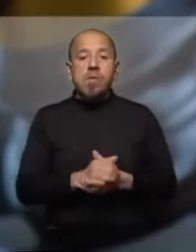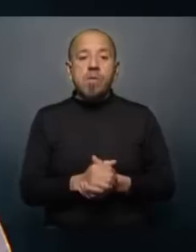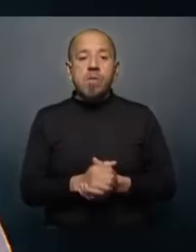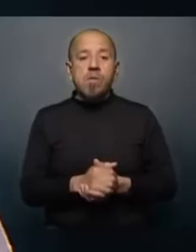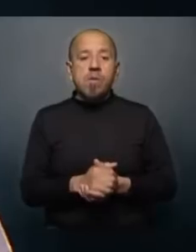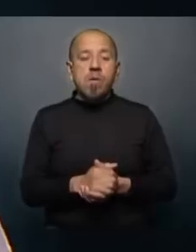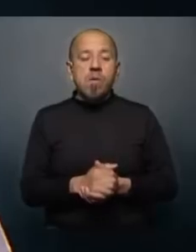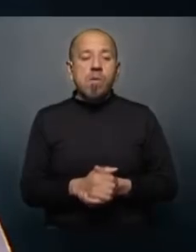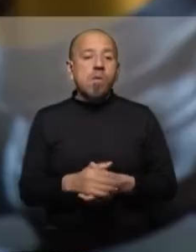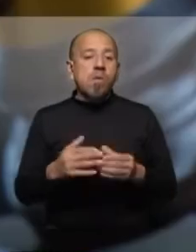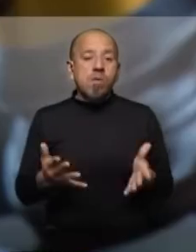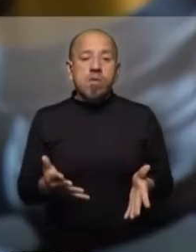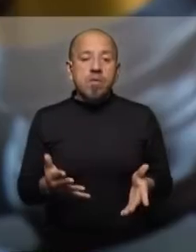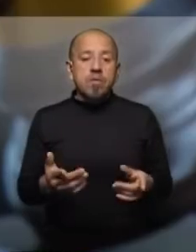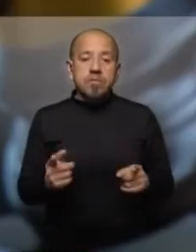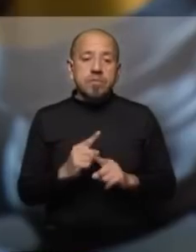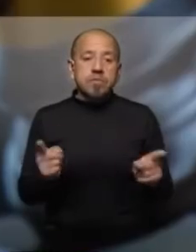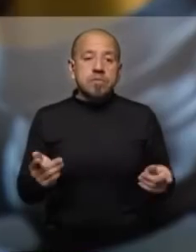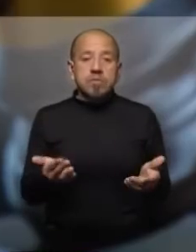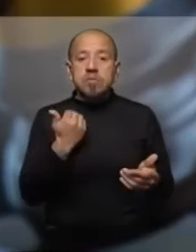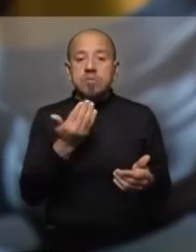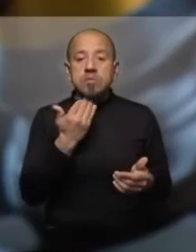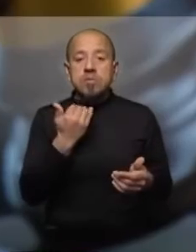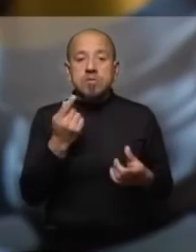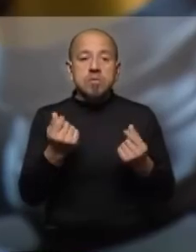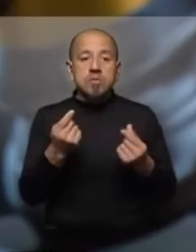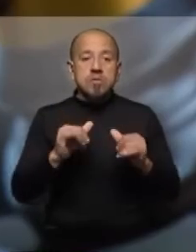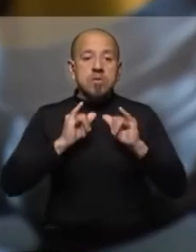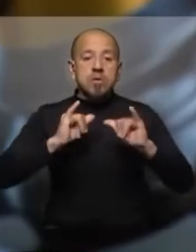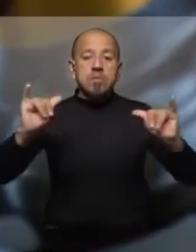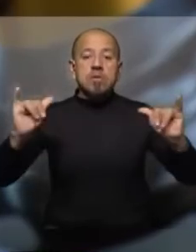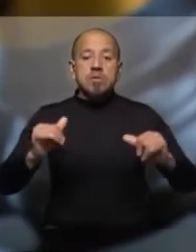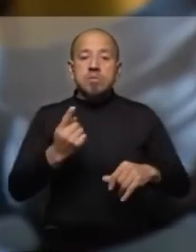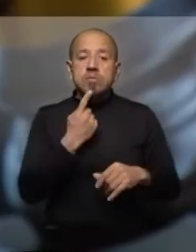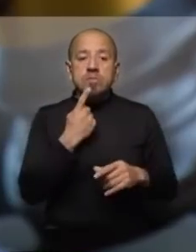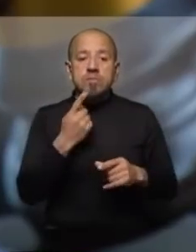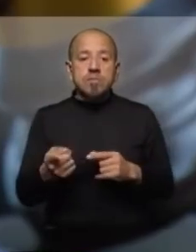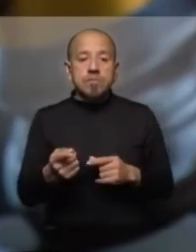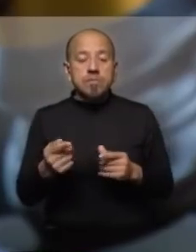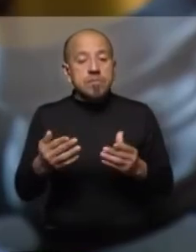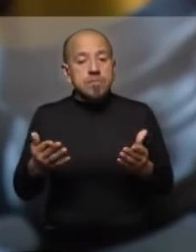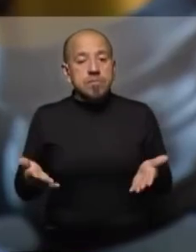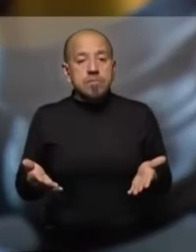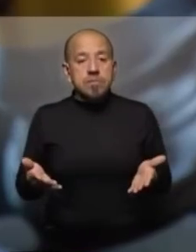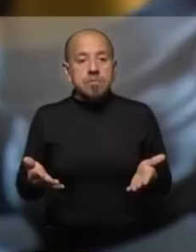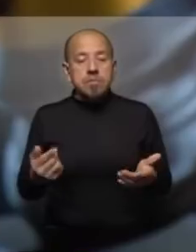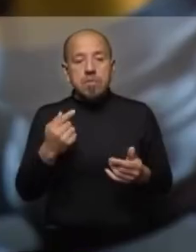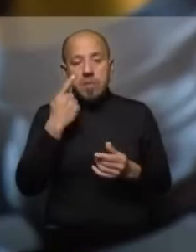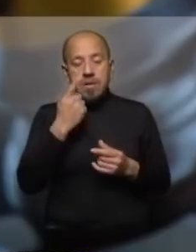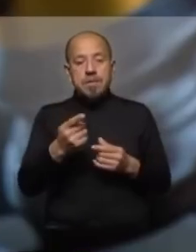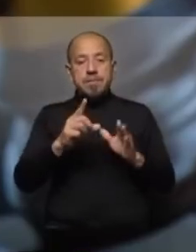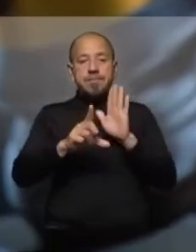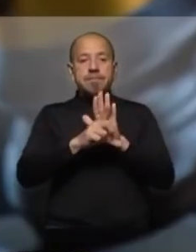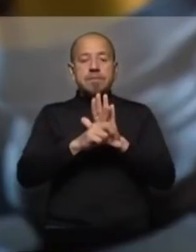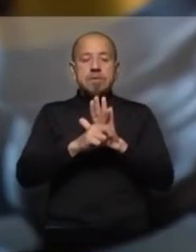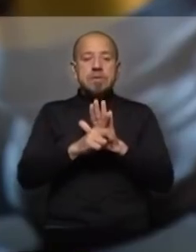eso y no inmunes claramente no somos y no sabemos dónde sale la plata de las campañas políticas Ahora yo pregunto si uno ve la ley de financiación de